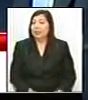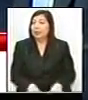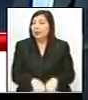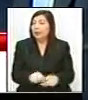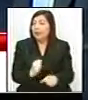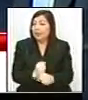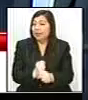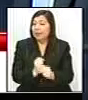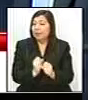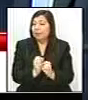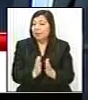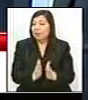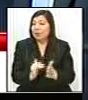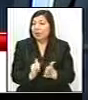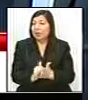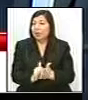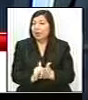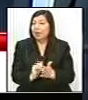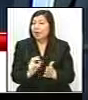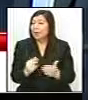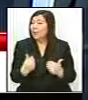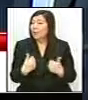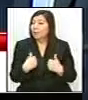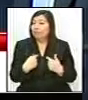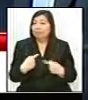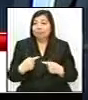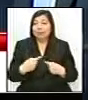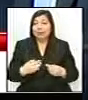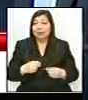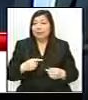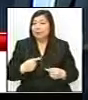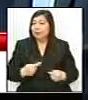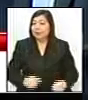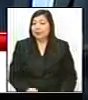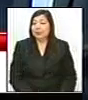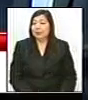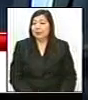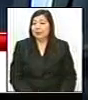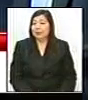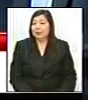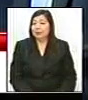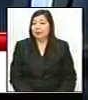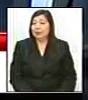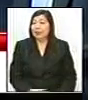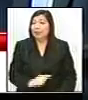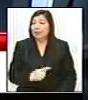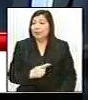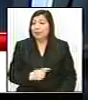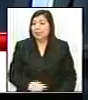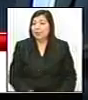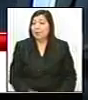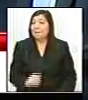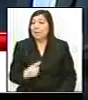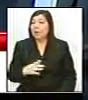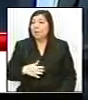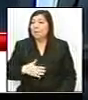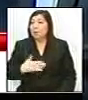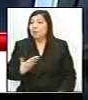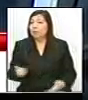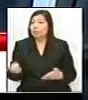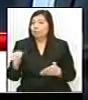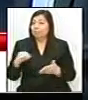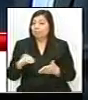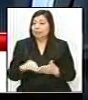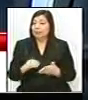en la informalidad. Y yo creo que ahí no deberíamos distraer esfuerzos, no deberíamos escatimar esfuerzos para poder incorporar